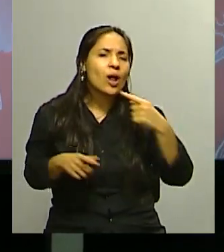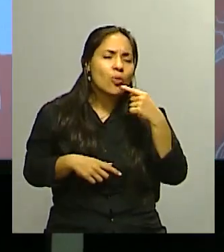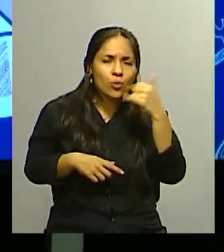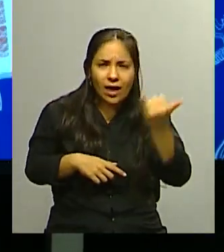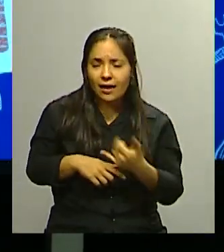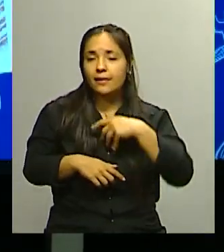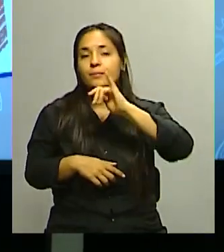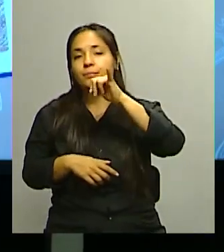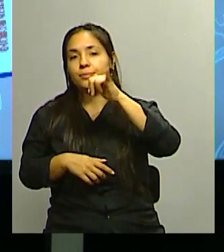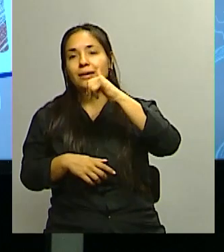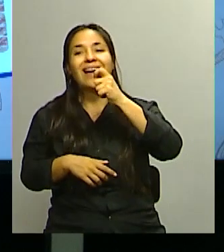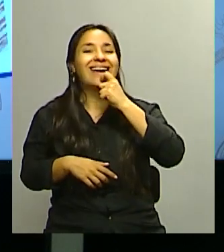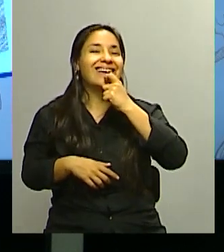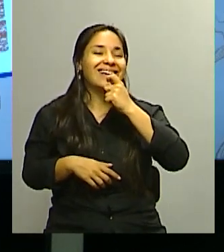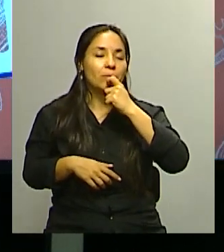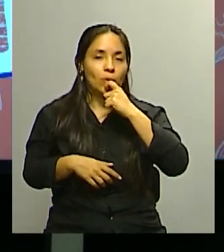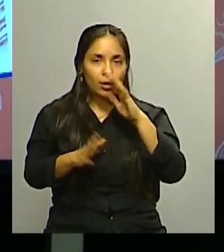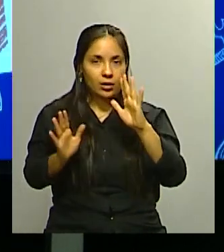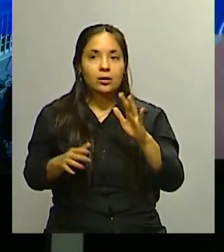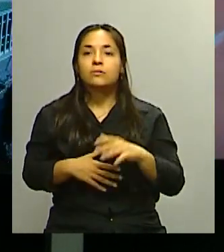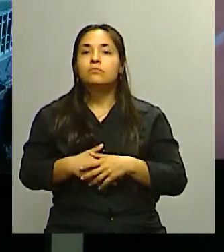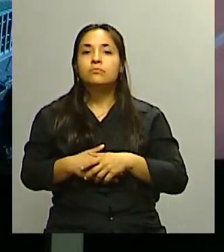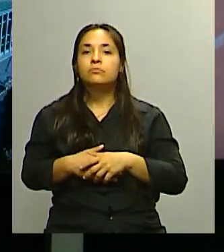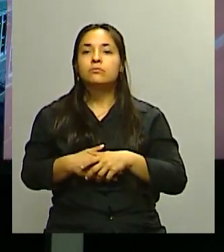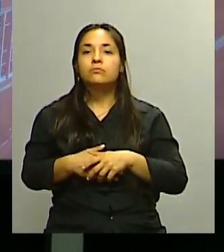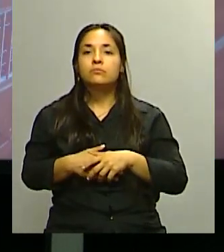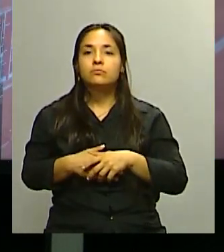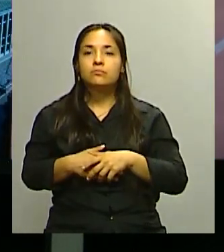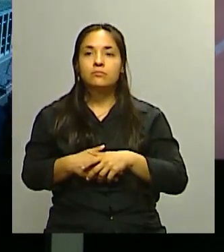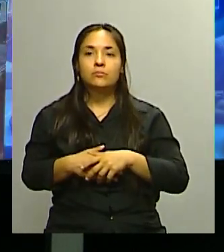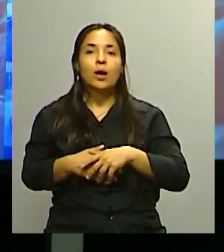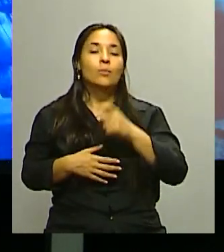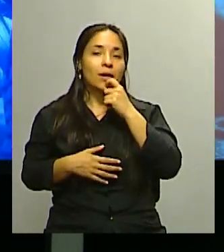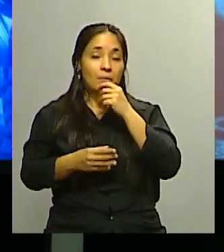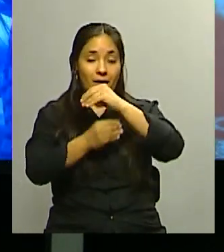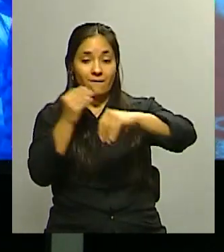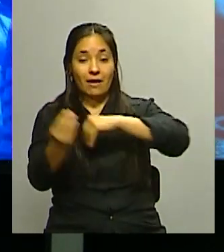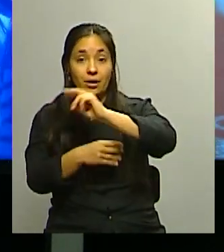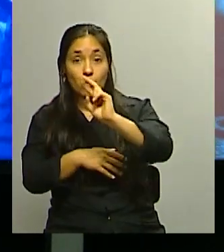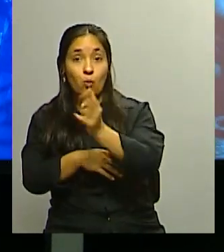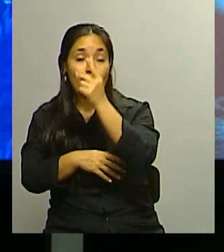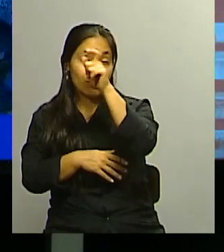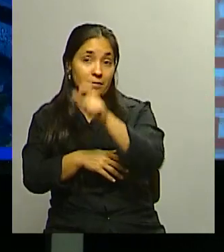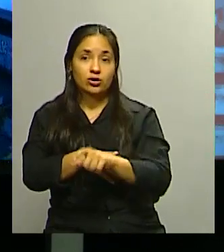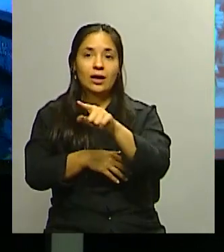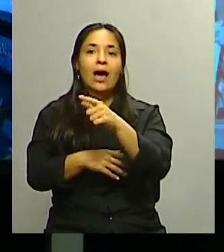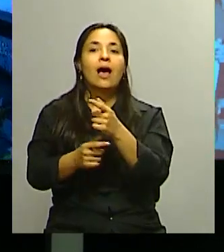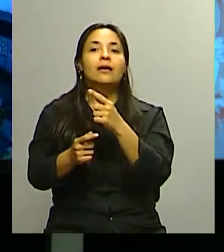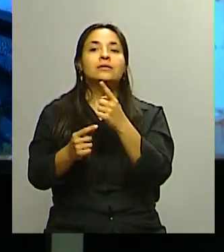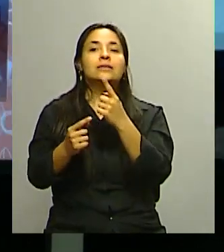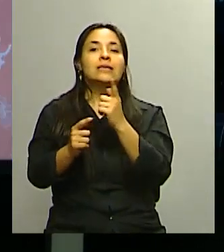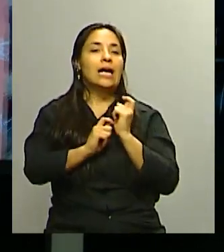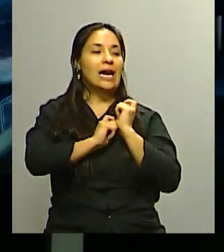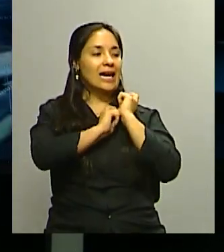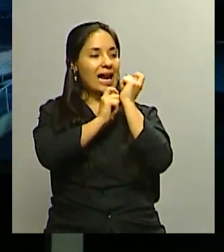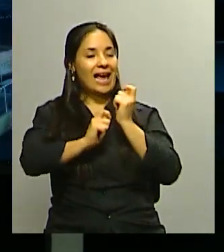Exactamente. Para darte ejemplos, por ejemplo, en el caso de que muera alguien en la familia y haya que hacer una sucesión, no saben las